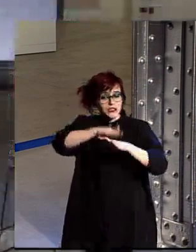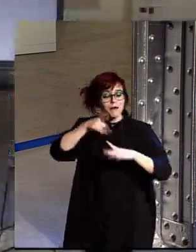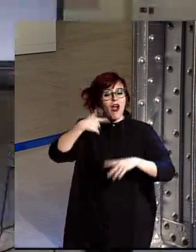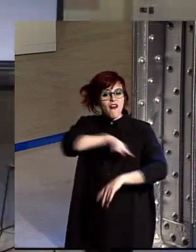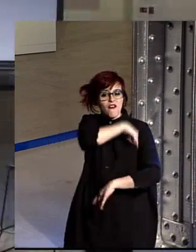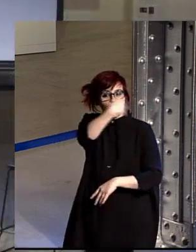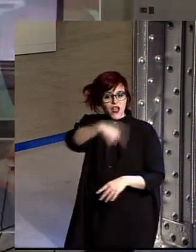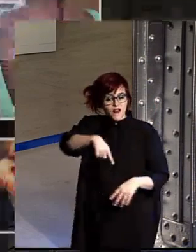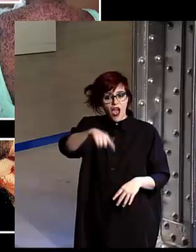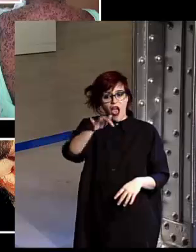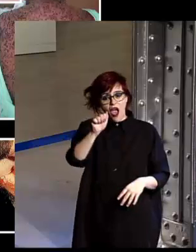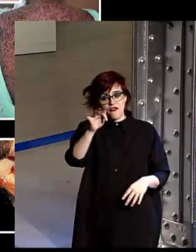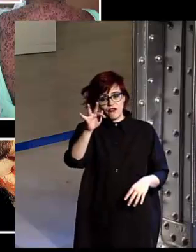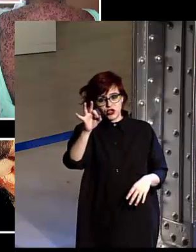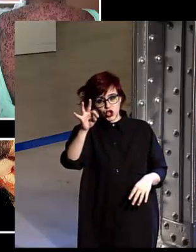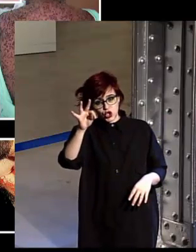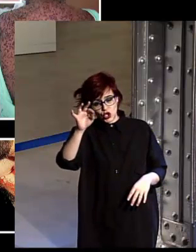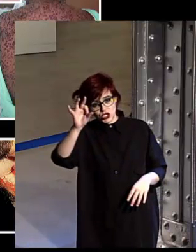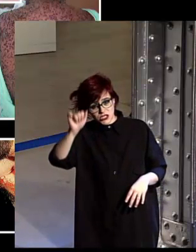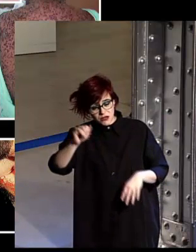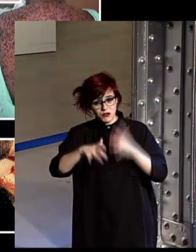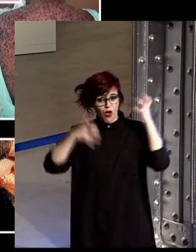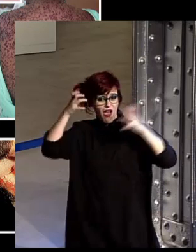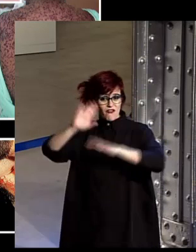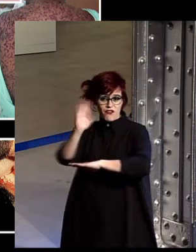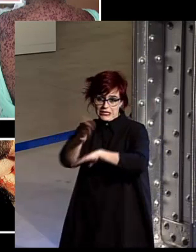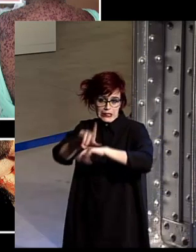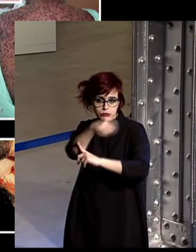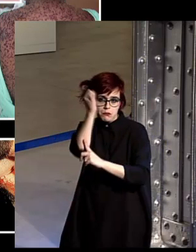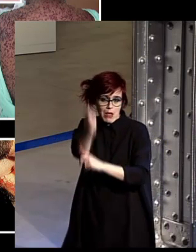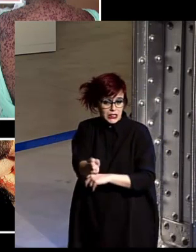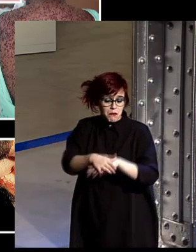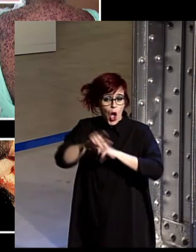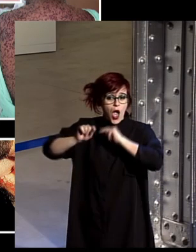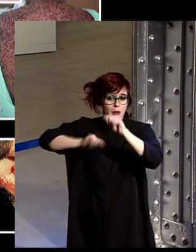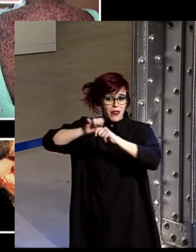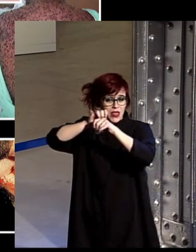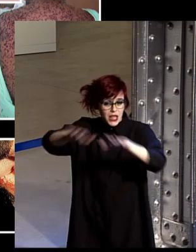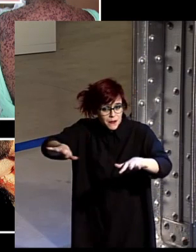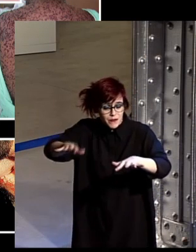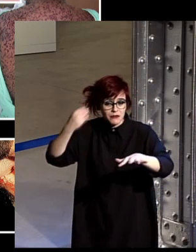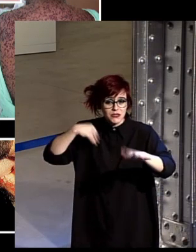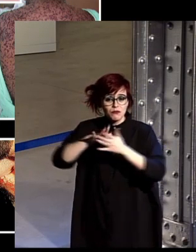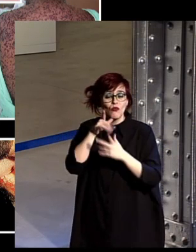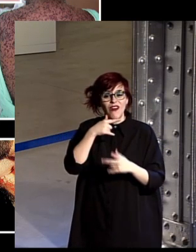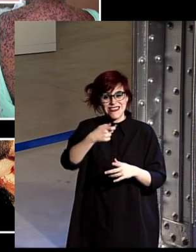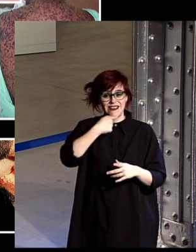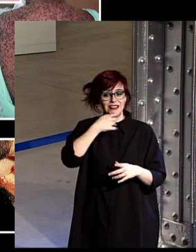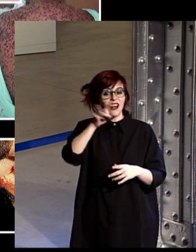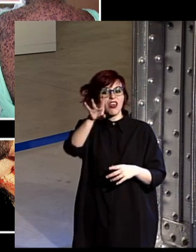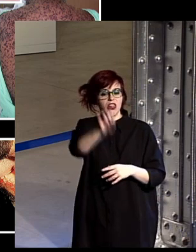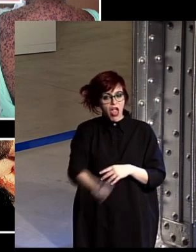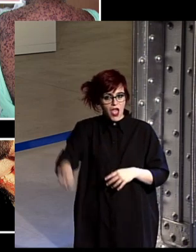fiebre aftosa o glosopeda, infectando a un animal que luego fue sacrificado en la epidemia de fiebre aftosa que hubo en Inglaterra hace 15